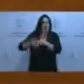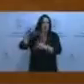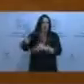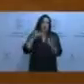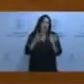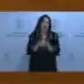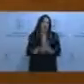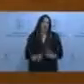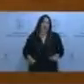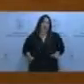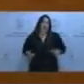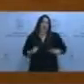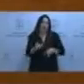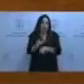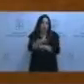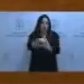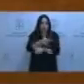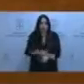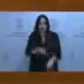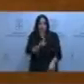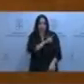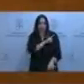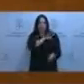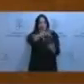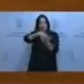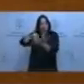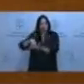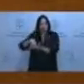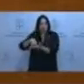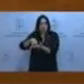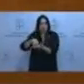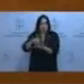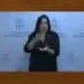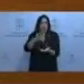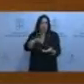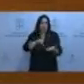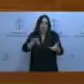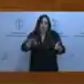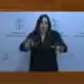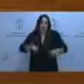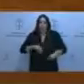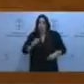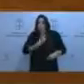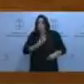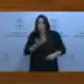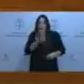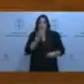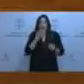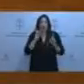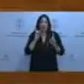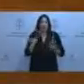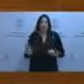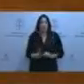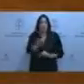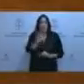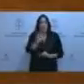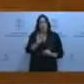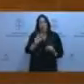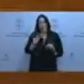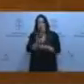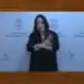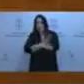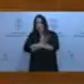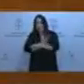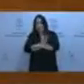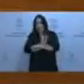elevado gasto de mantenimiento a nuestros centros escolares inasumible para ayuntamientos, en el caso de primaria, o para consejería, en